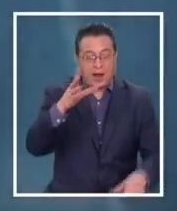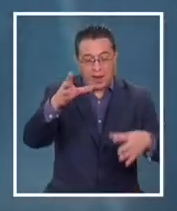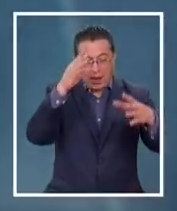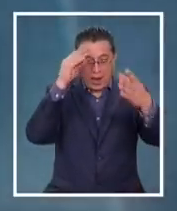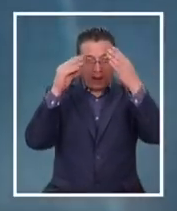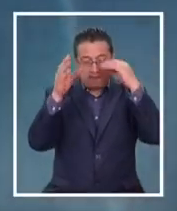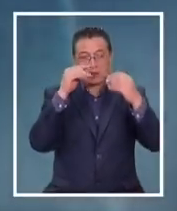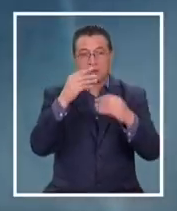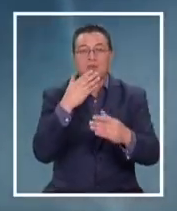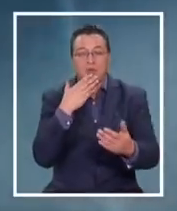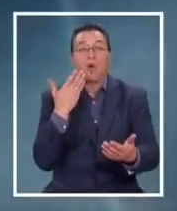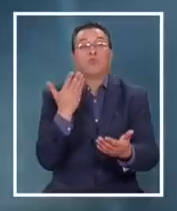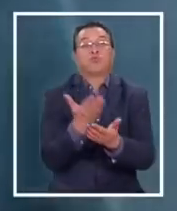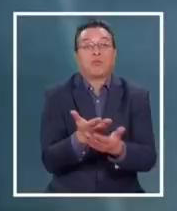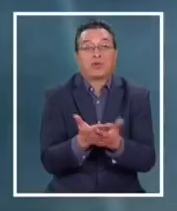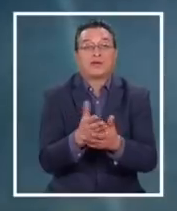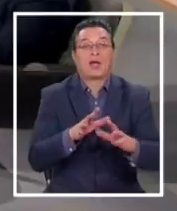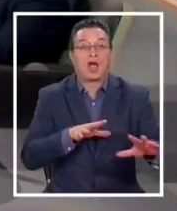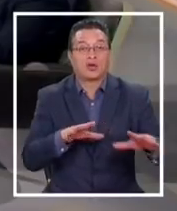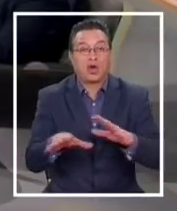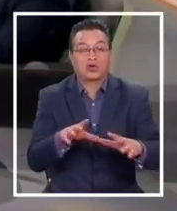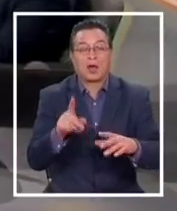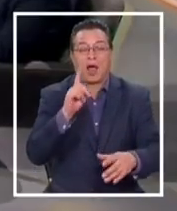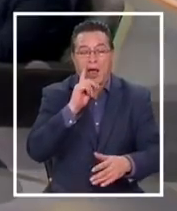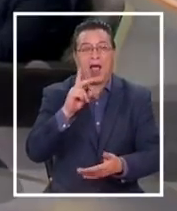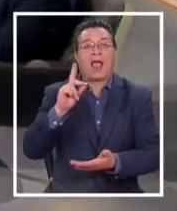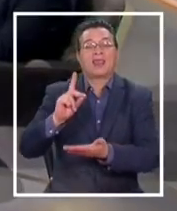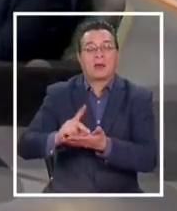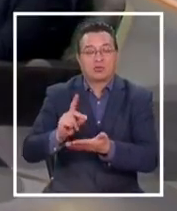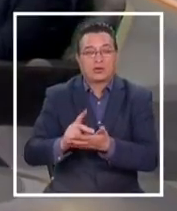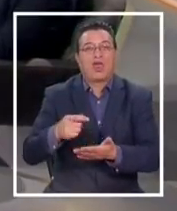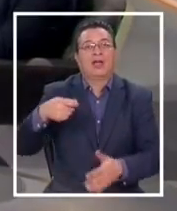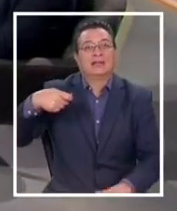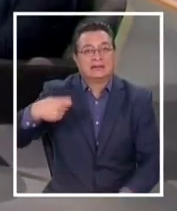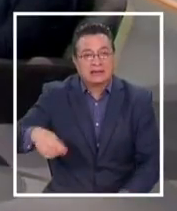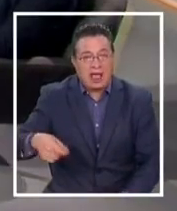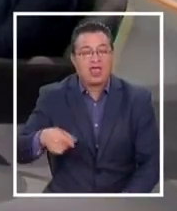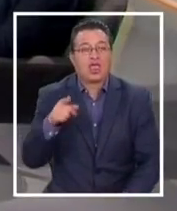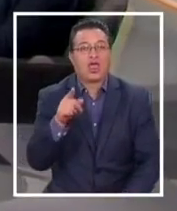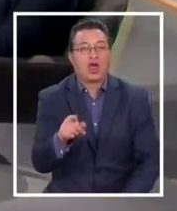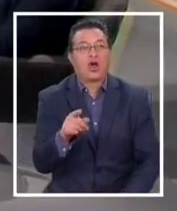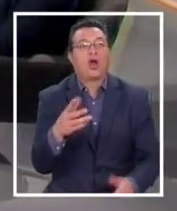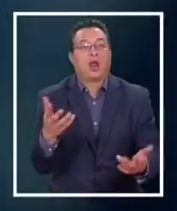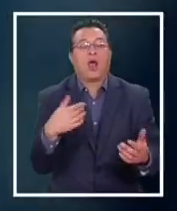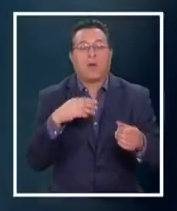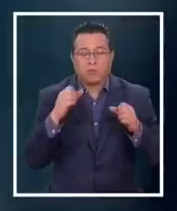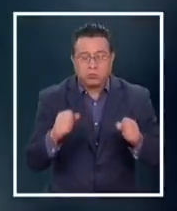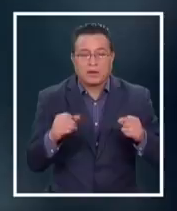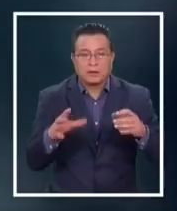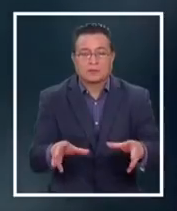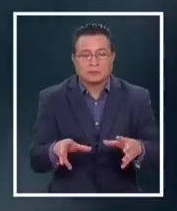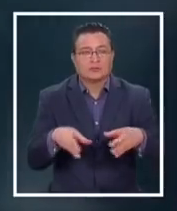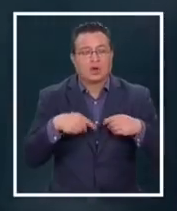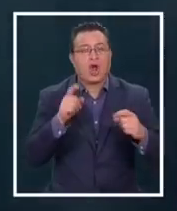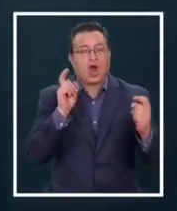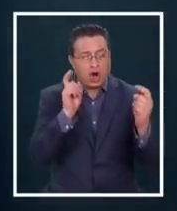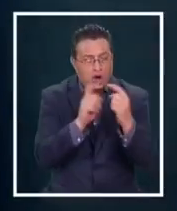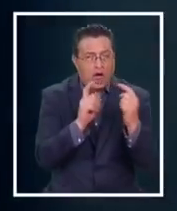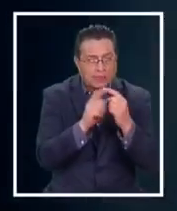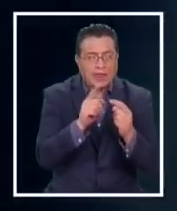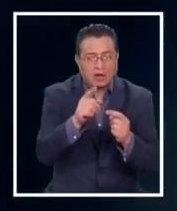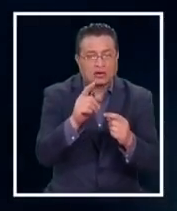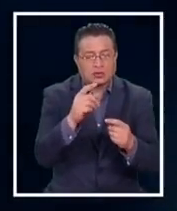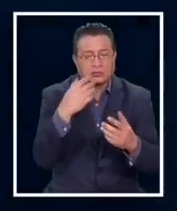experiencias, propusieron cosas y estaban los diputados, parlamentarios, senadores, que también pudieron tomar contacto de primera fuente